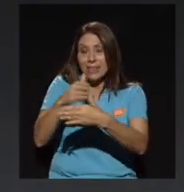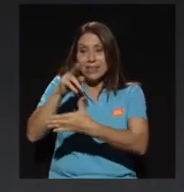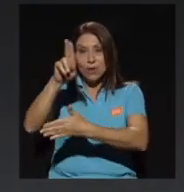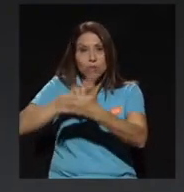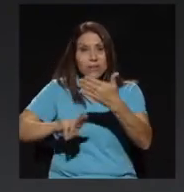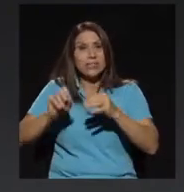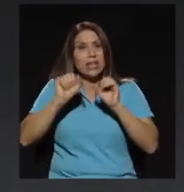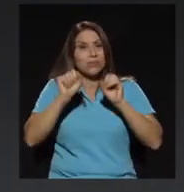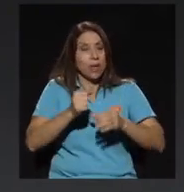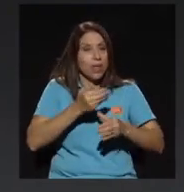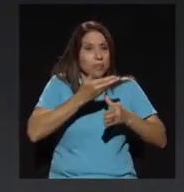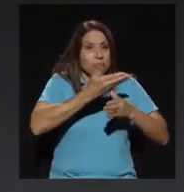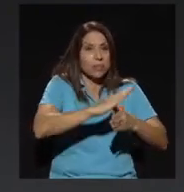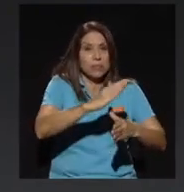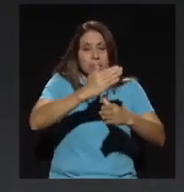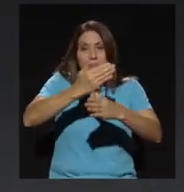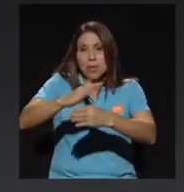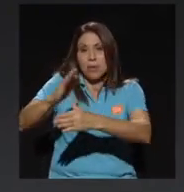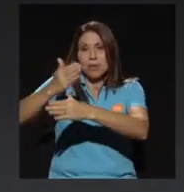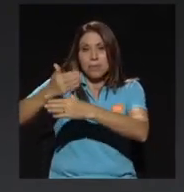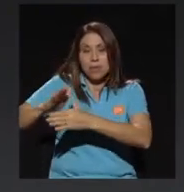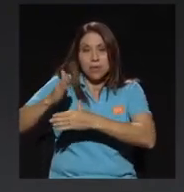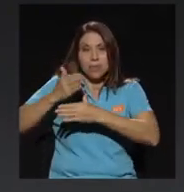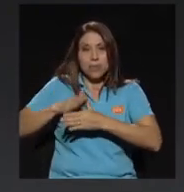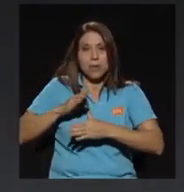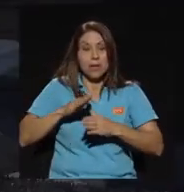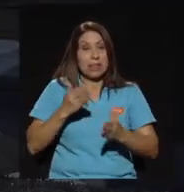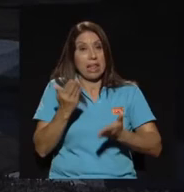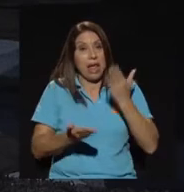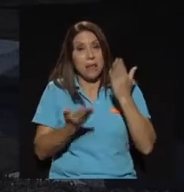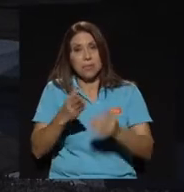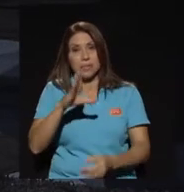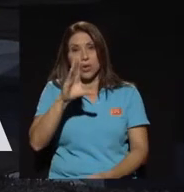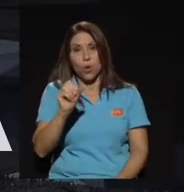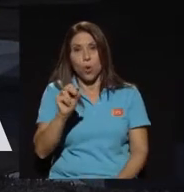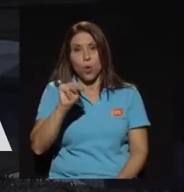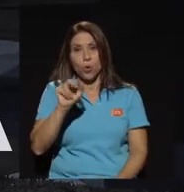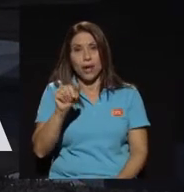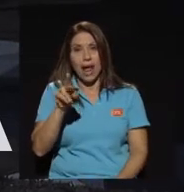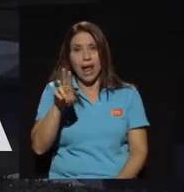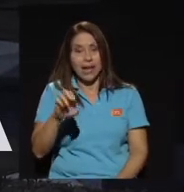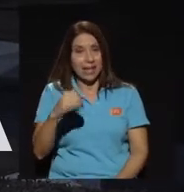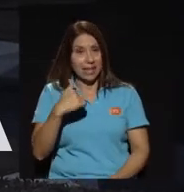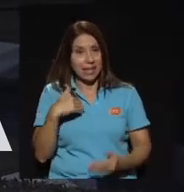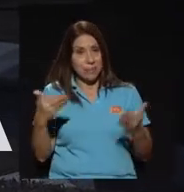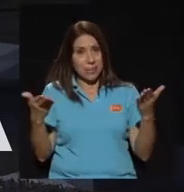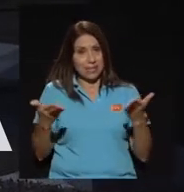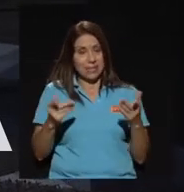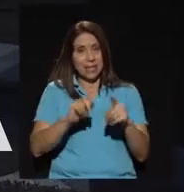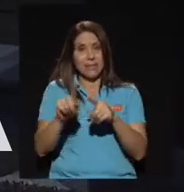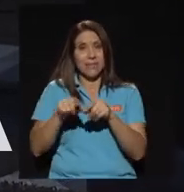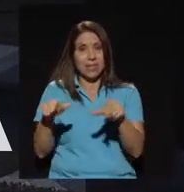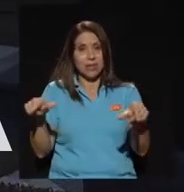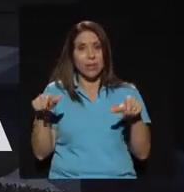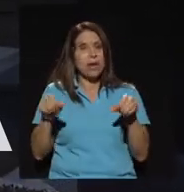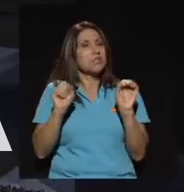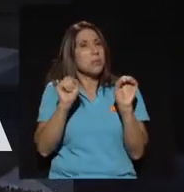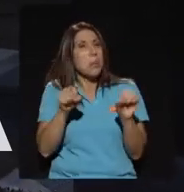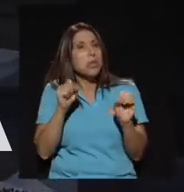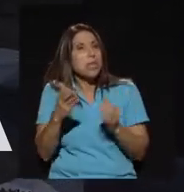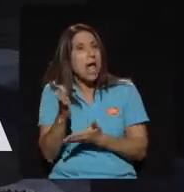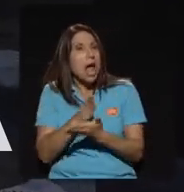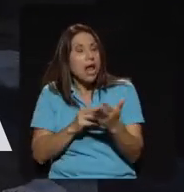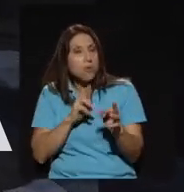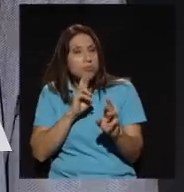áreas de especialidad? De pronto CONARE como presencia en sedes podría tener alguna cosa, que es algo como lo que pasó con la sede interuniversitaria